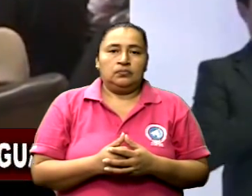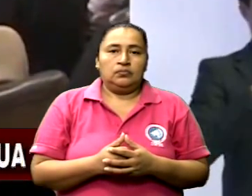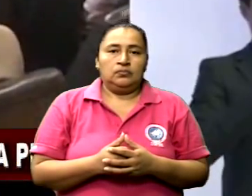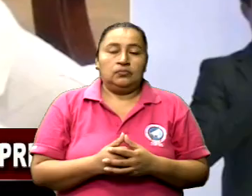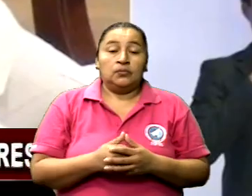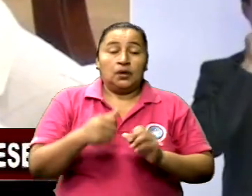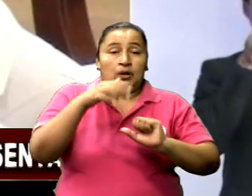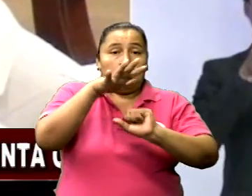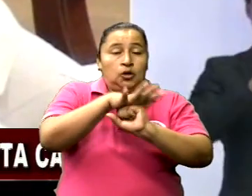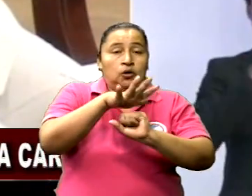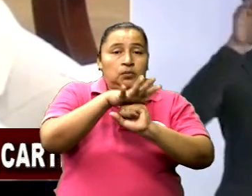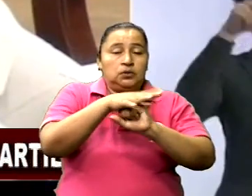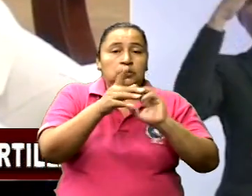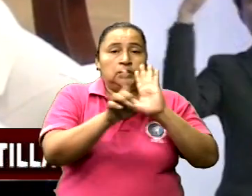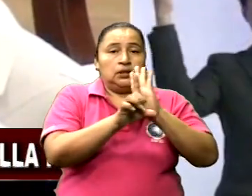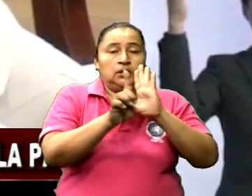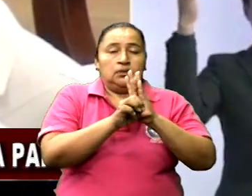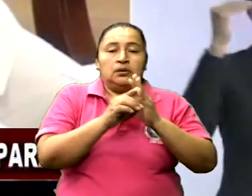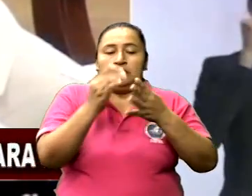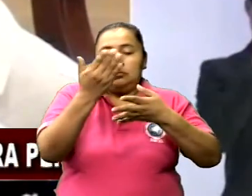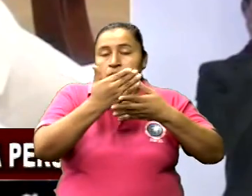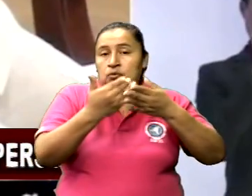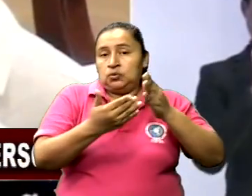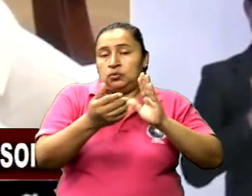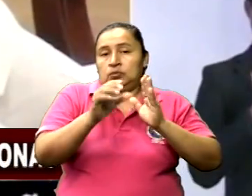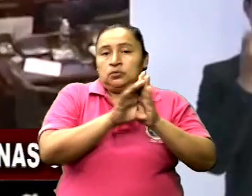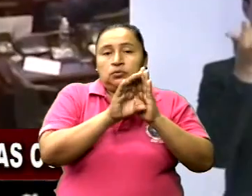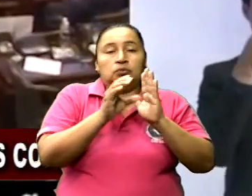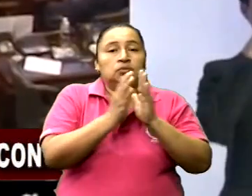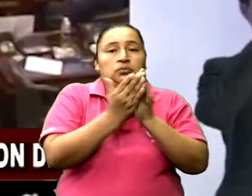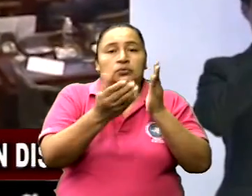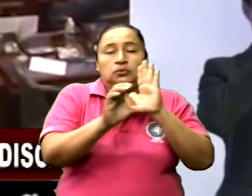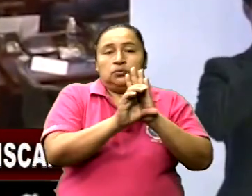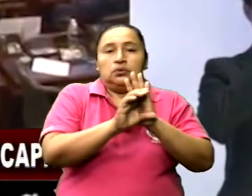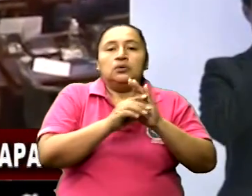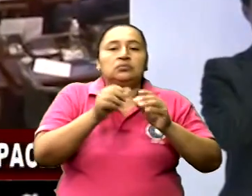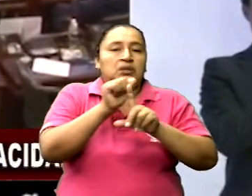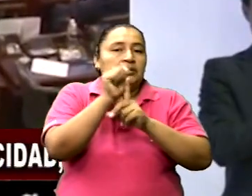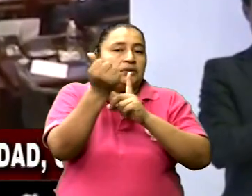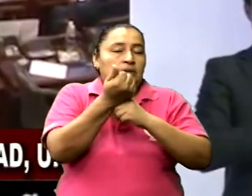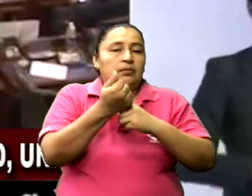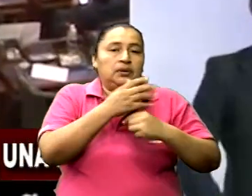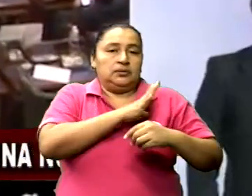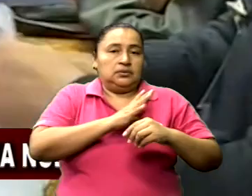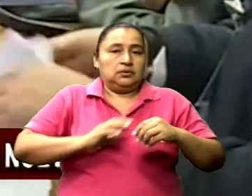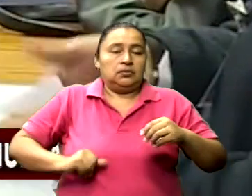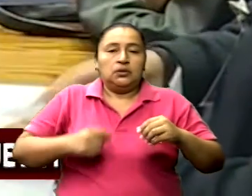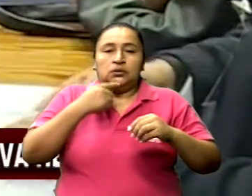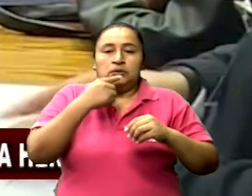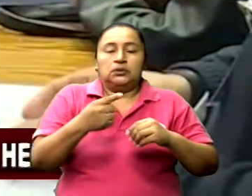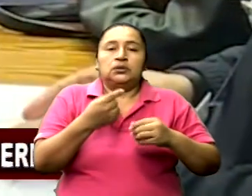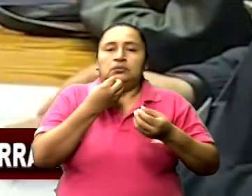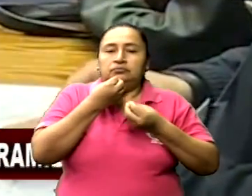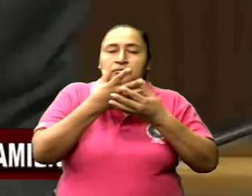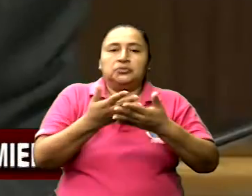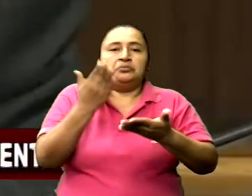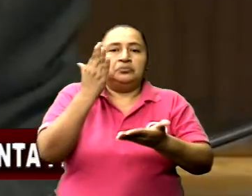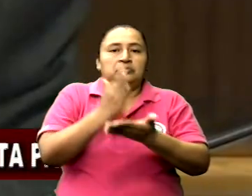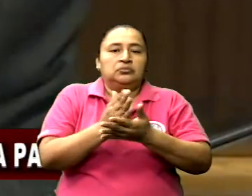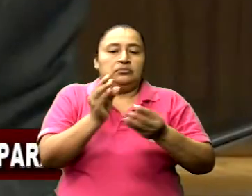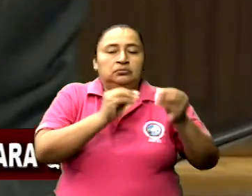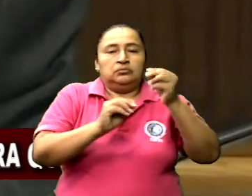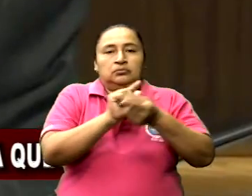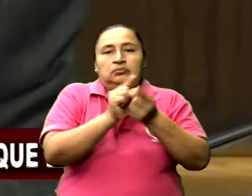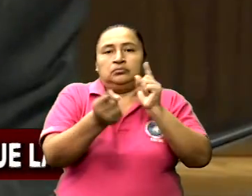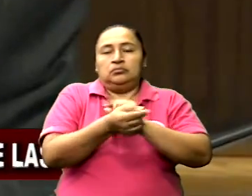La Comisión de Legislación y Puntos Constitucionales de la Asamblea Legislativa de El Salvador acordó emitir dictamen que reforme